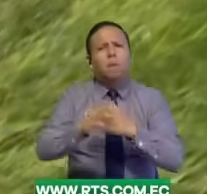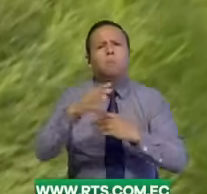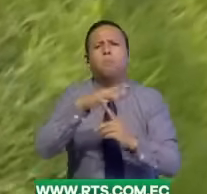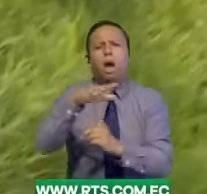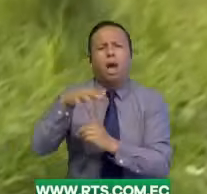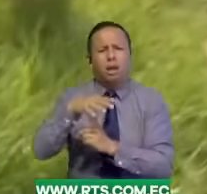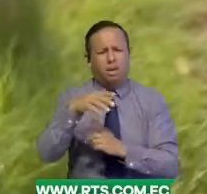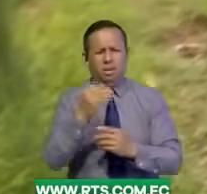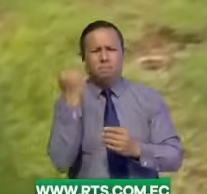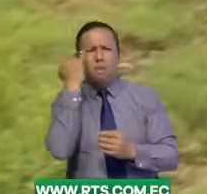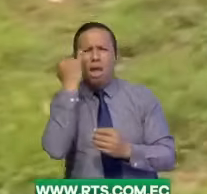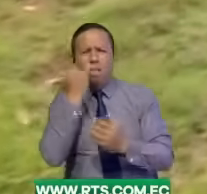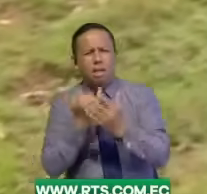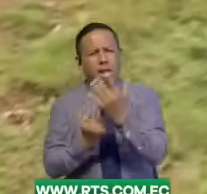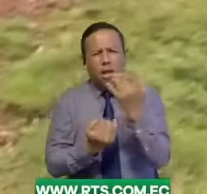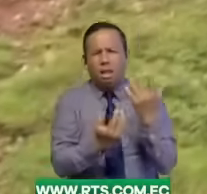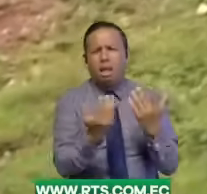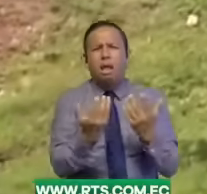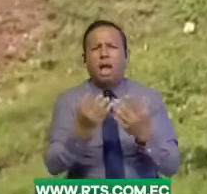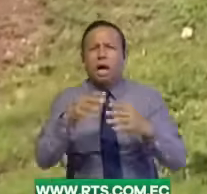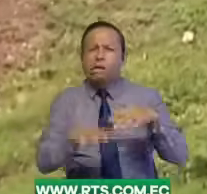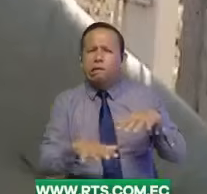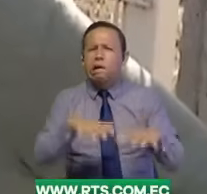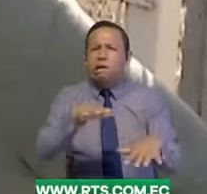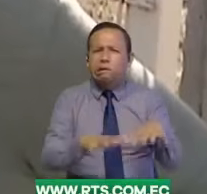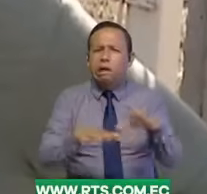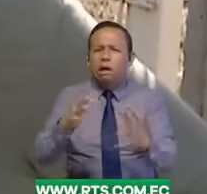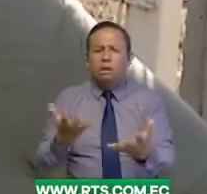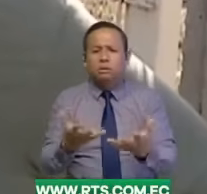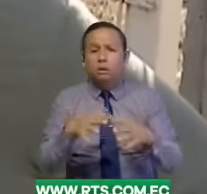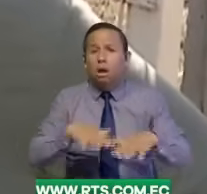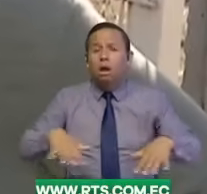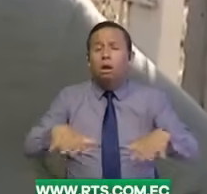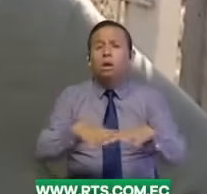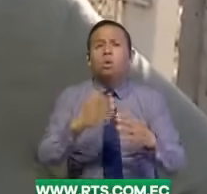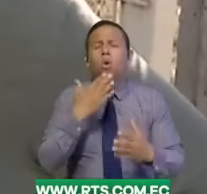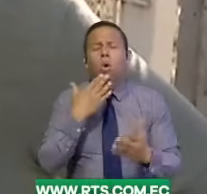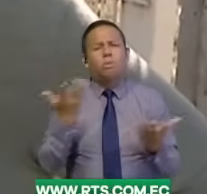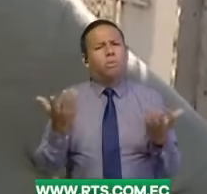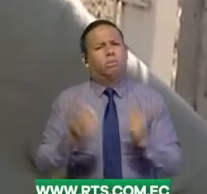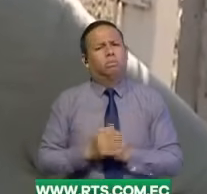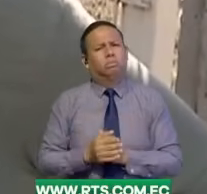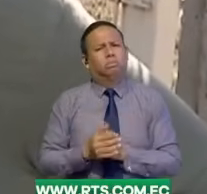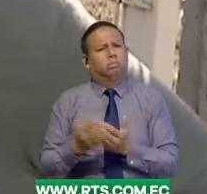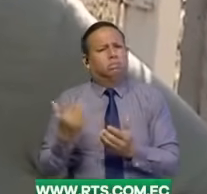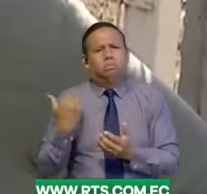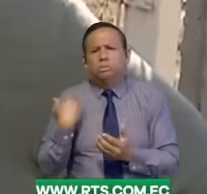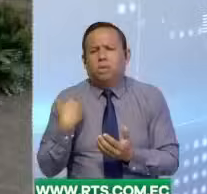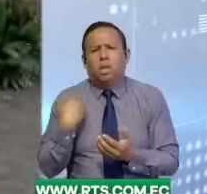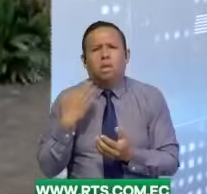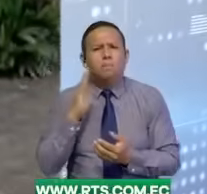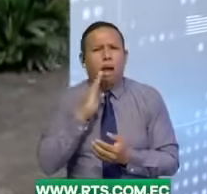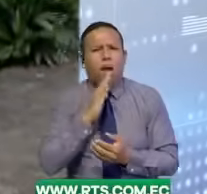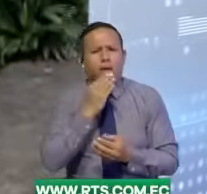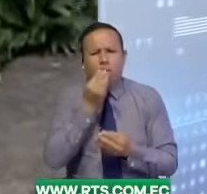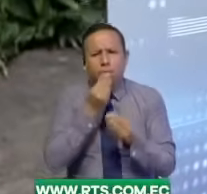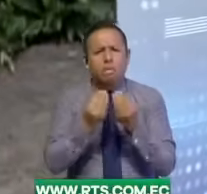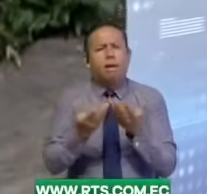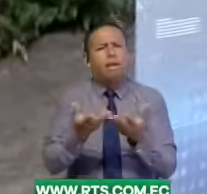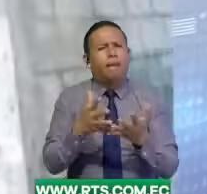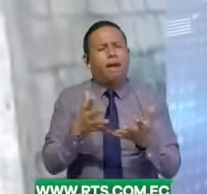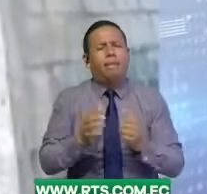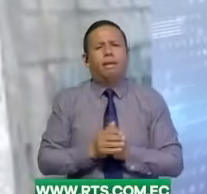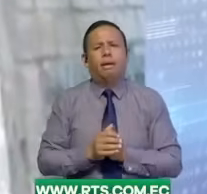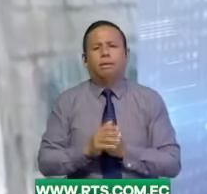puro monte, está puro lodo, no tiene un parque de creación, no hay un bar. A la lista se suma